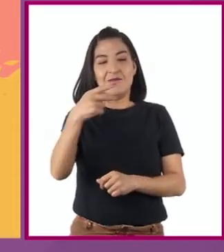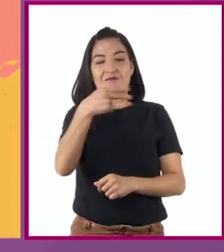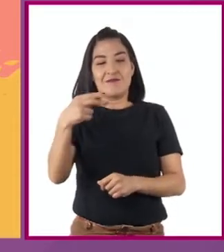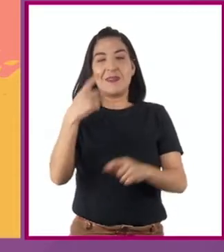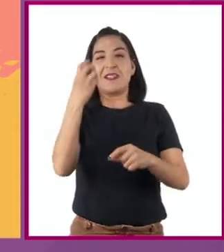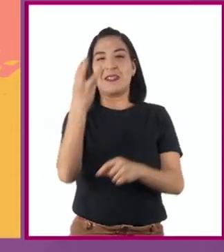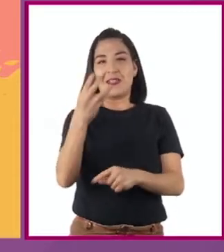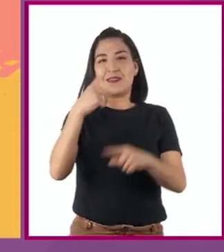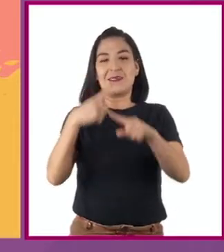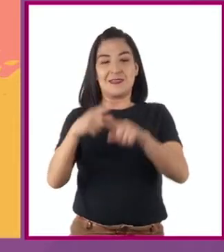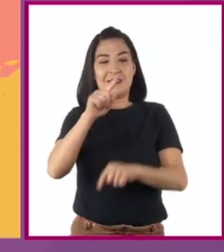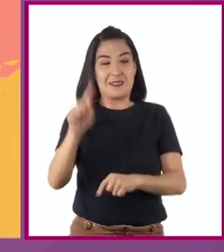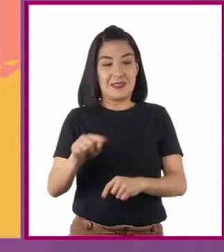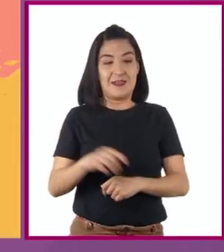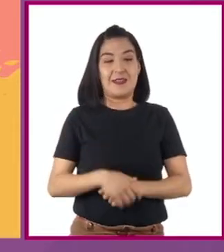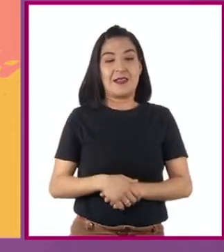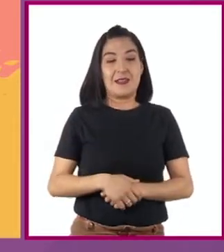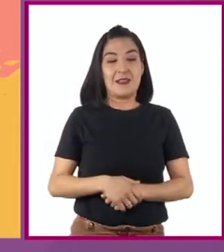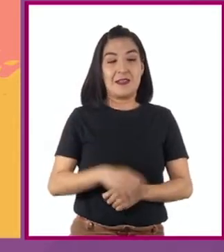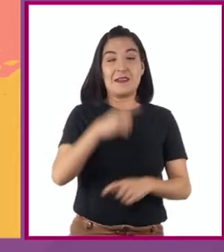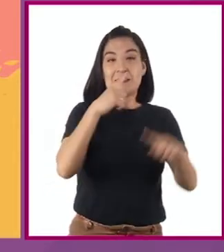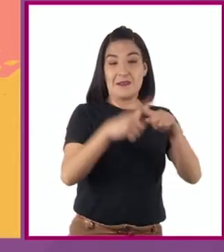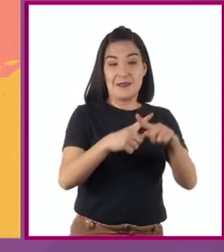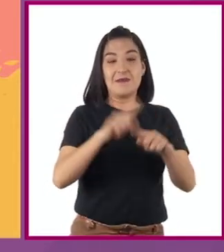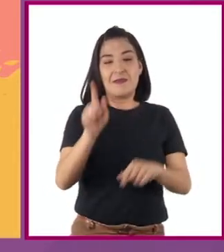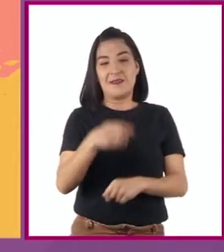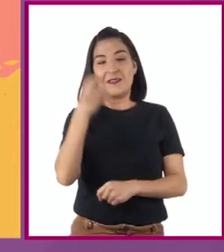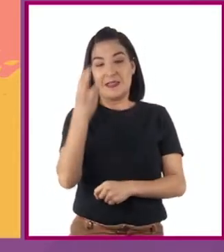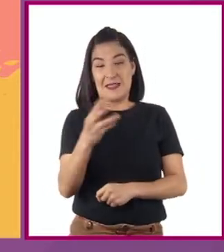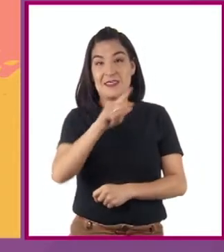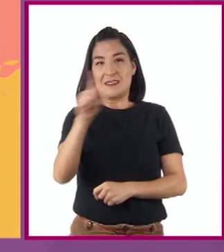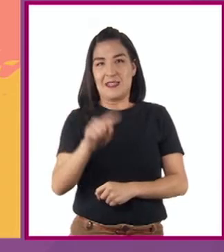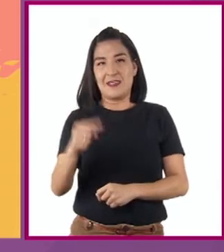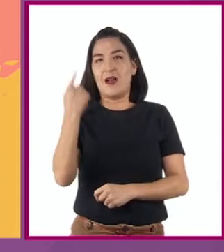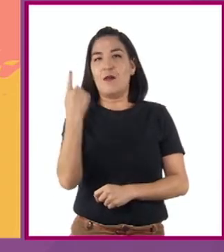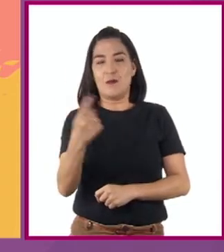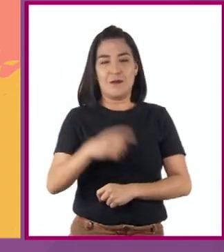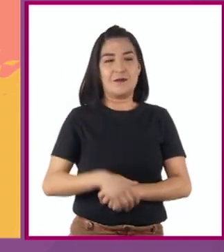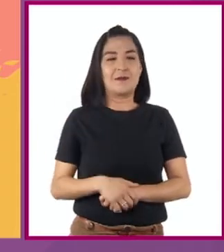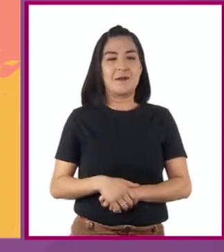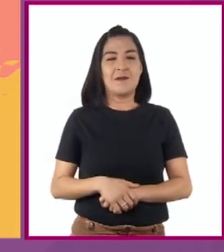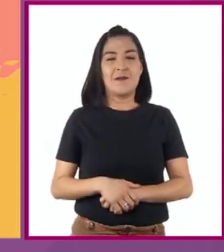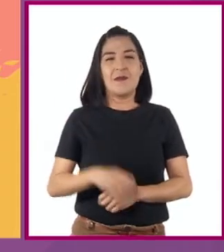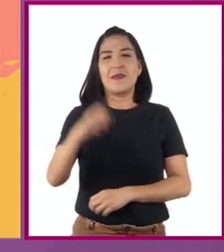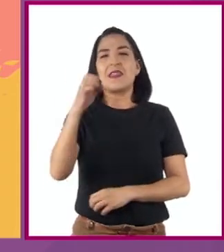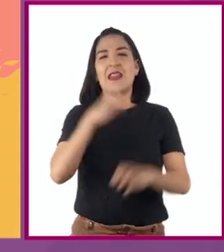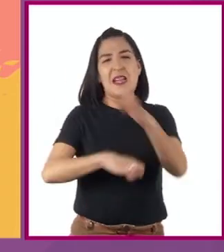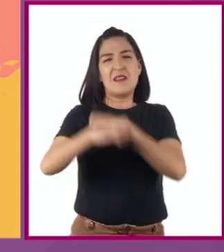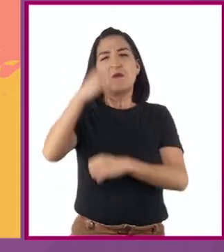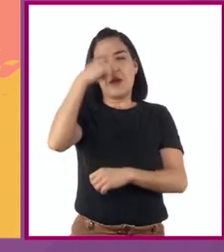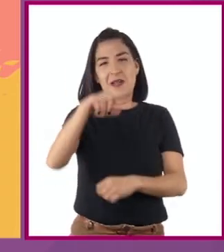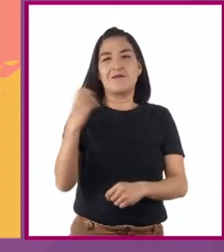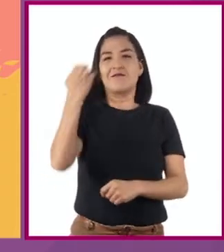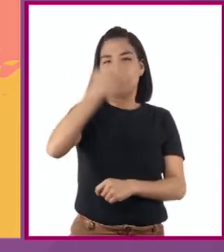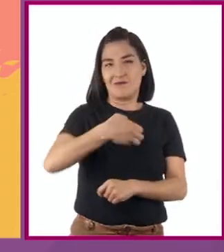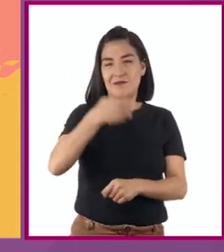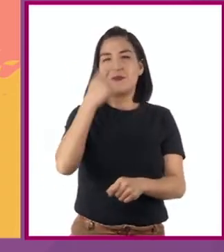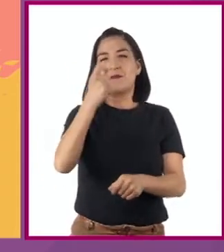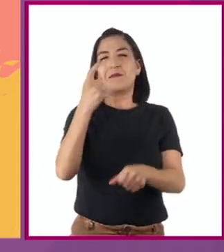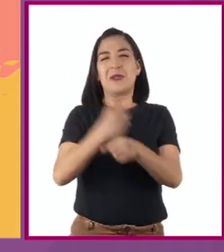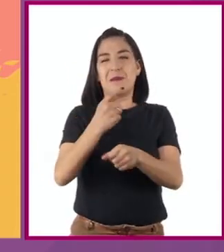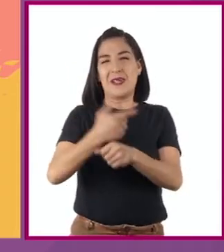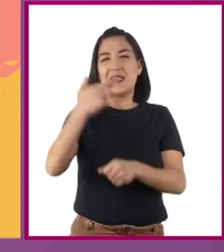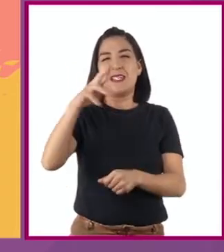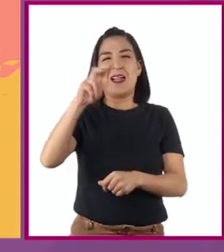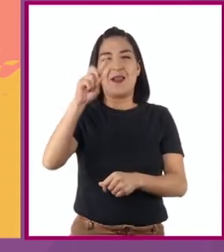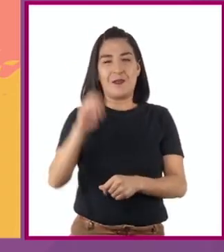coeficiente de x es 3 y el de z es 1. Elementos de una ecuación de primer grado.